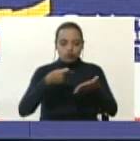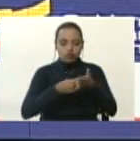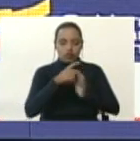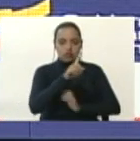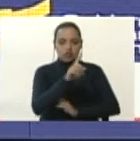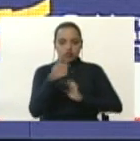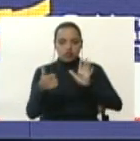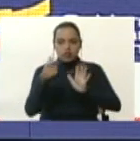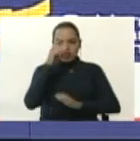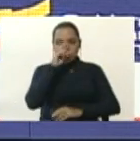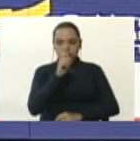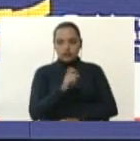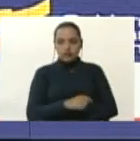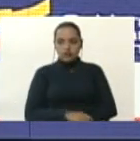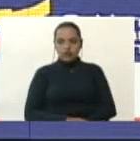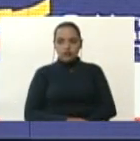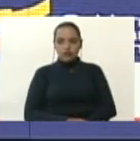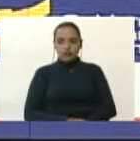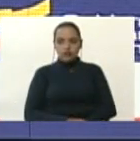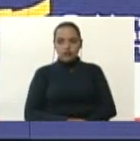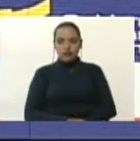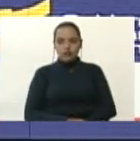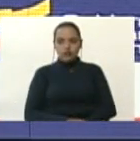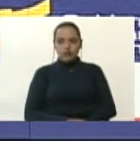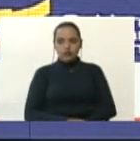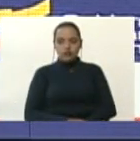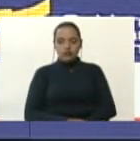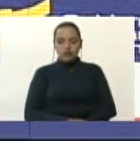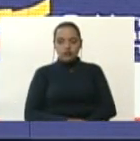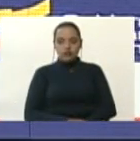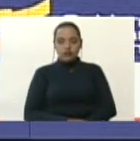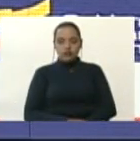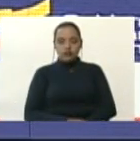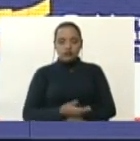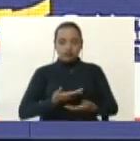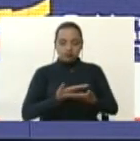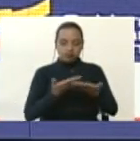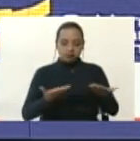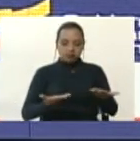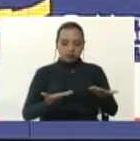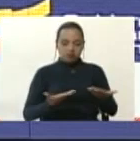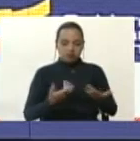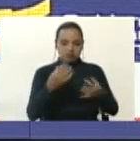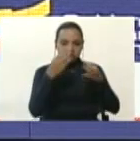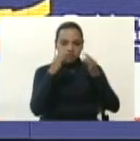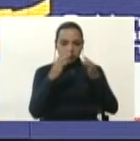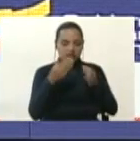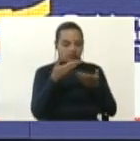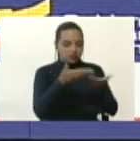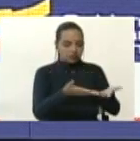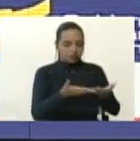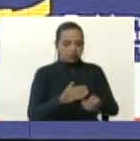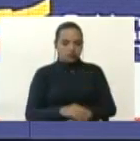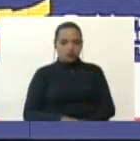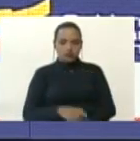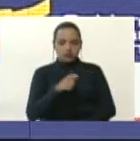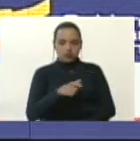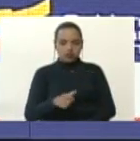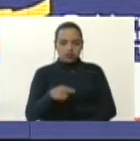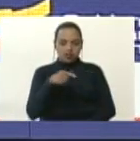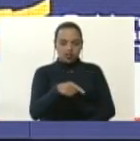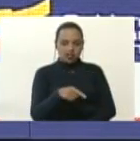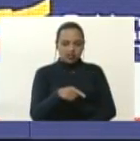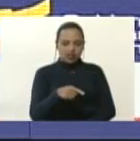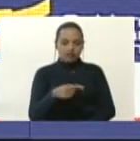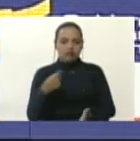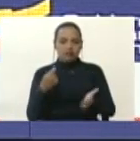años. Y en cada consulta se le puede dejar a la gente un papelito, una idea que se me ocurre. Esta consulta le costó a